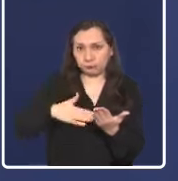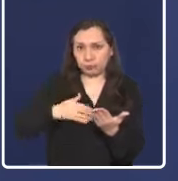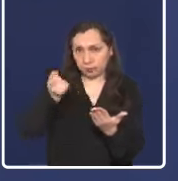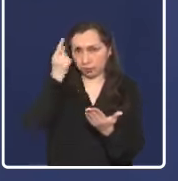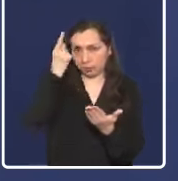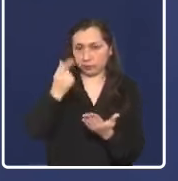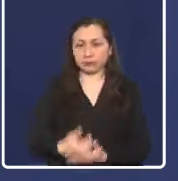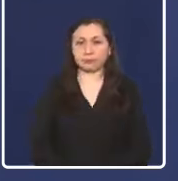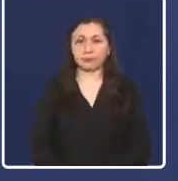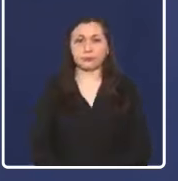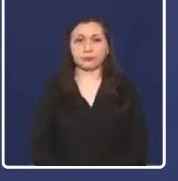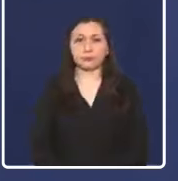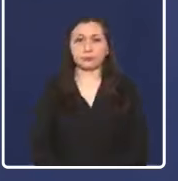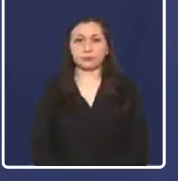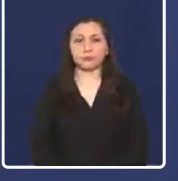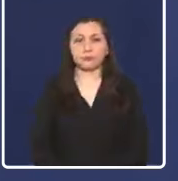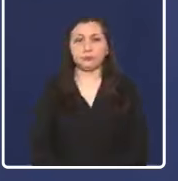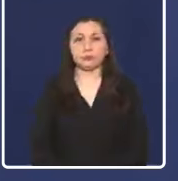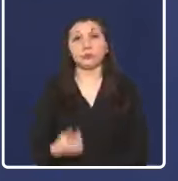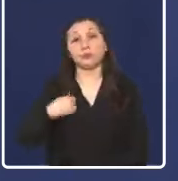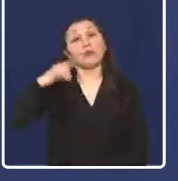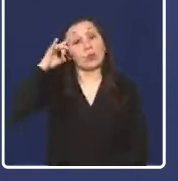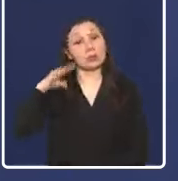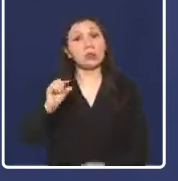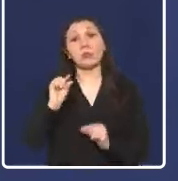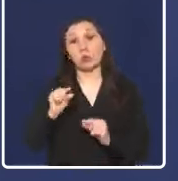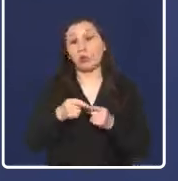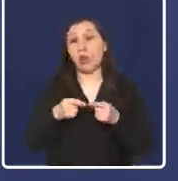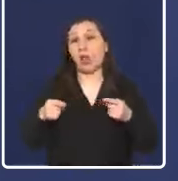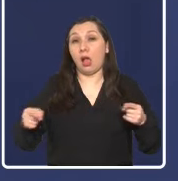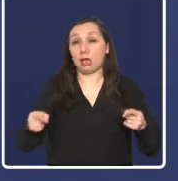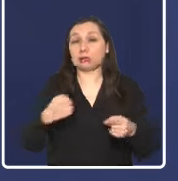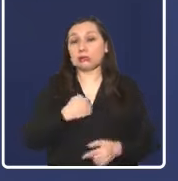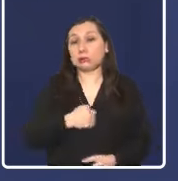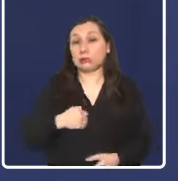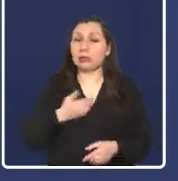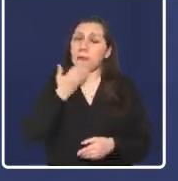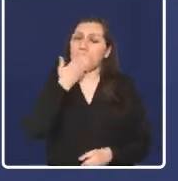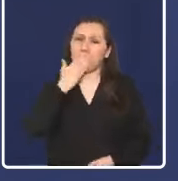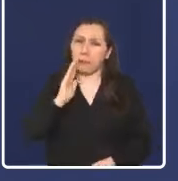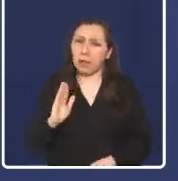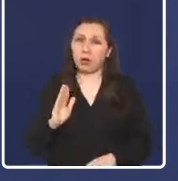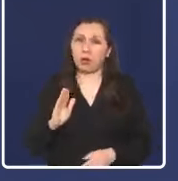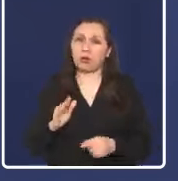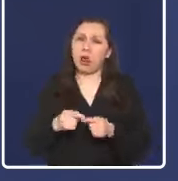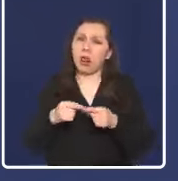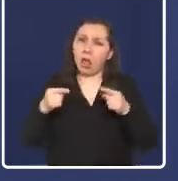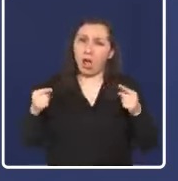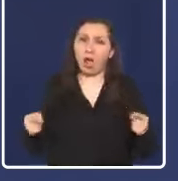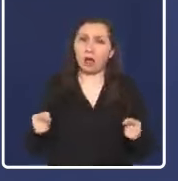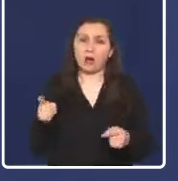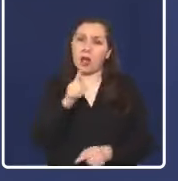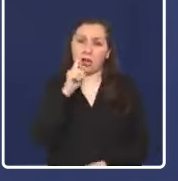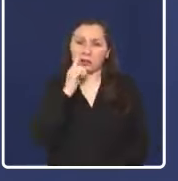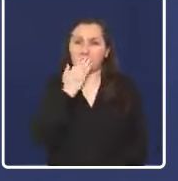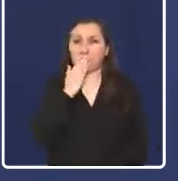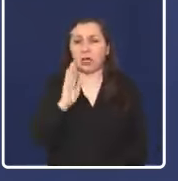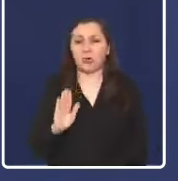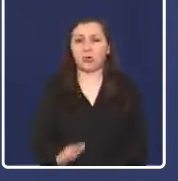ustedes sepan. Mira, yo sé que esto puede ser un poco largo y tedioso, pero me parece que es mejor que sea así porque...